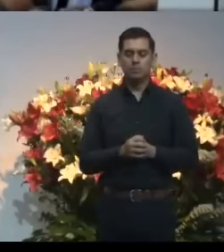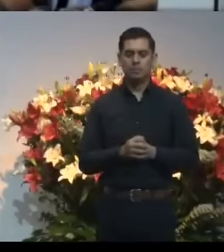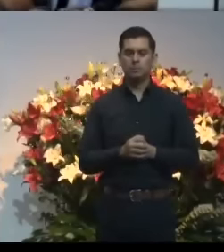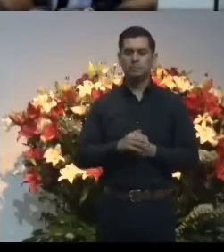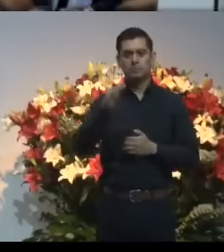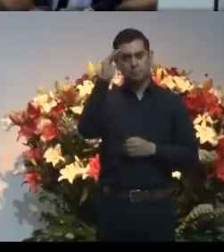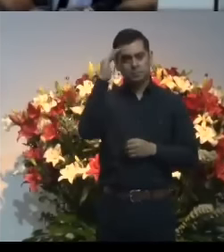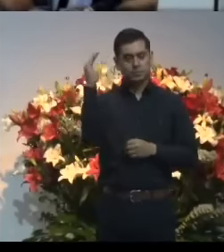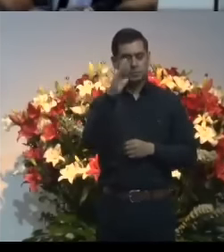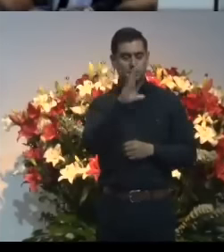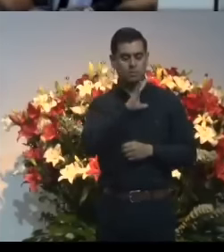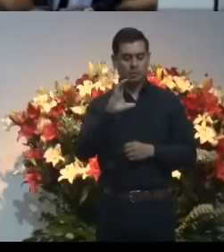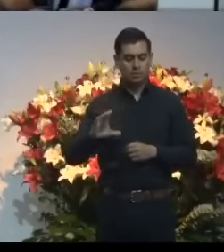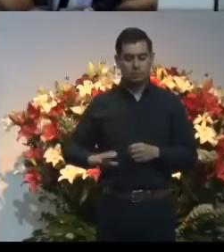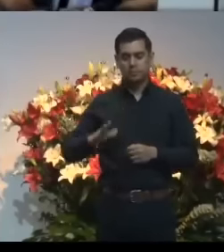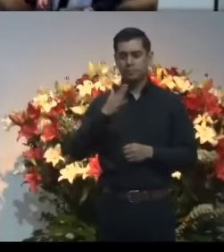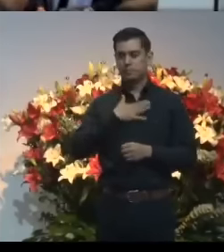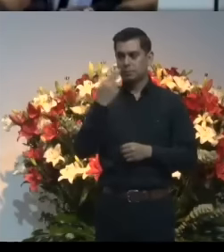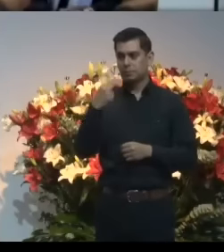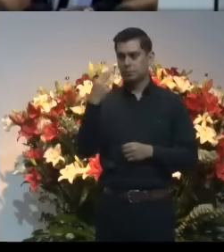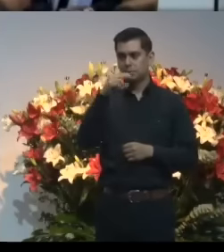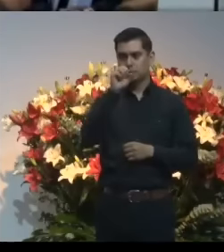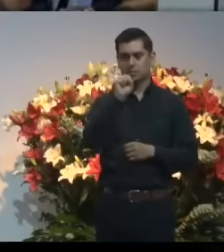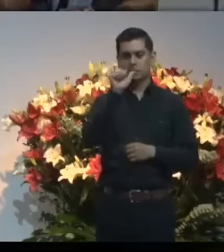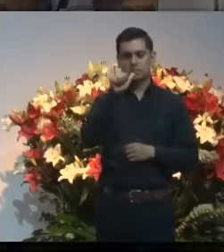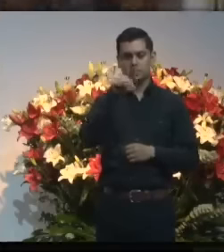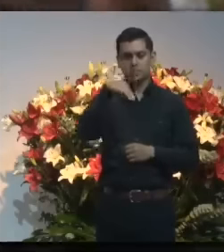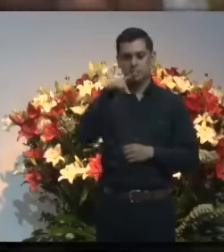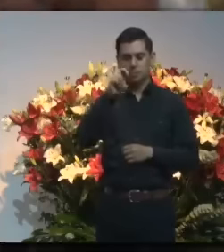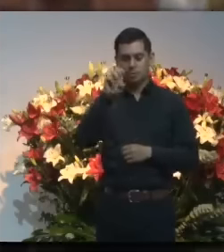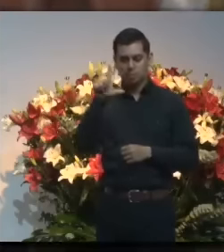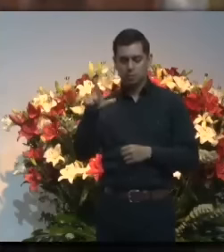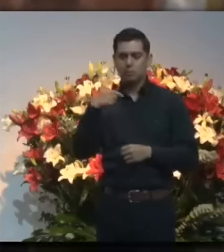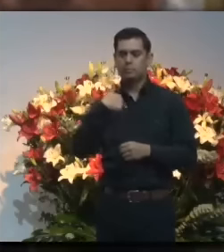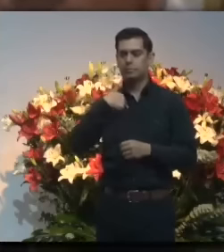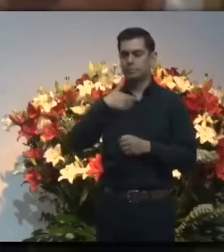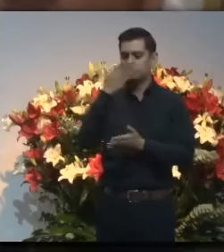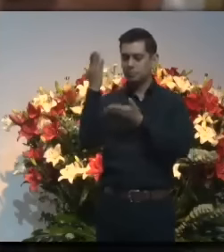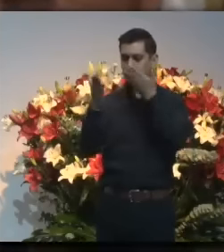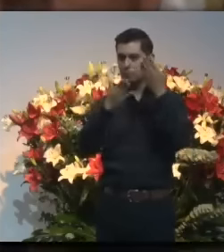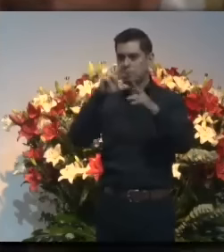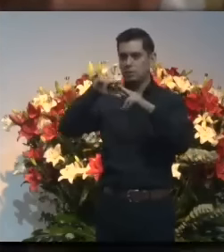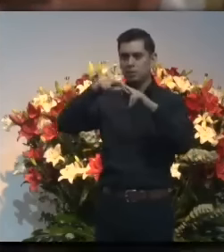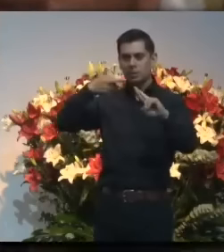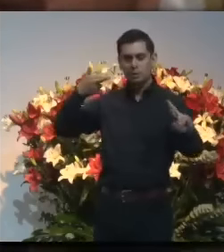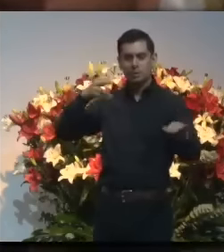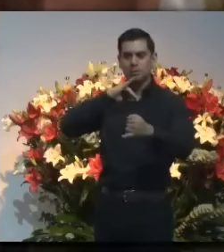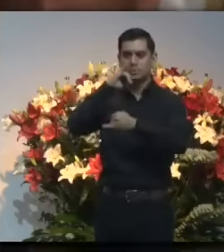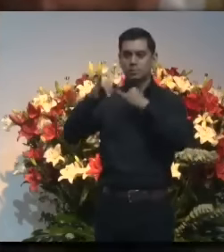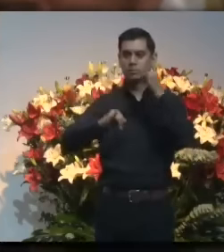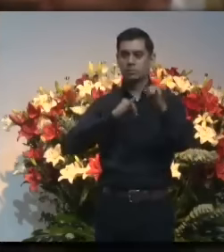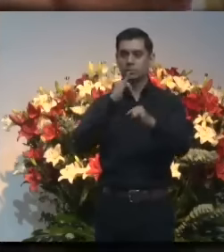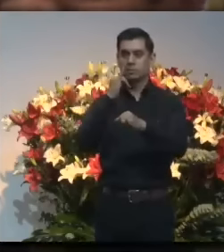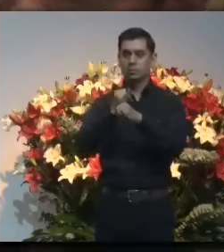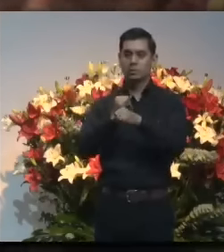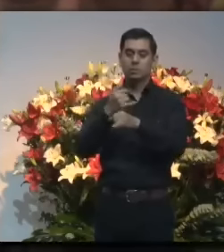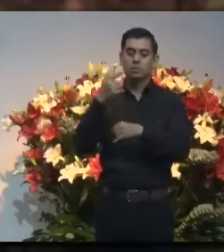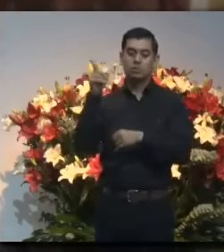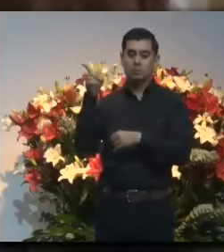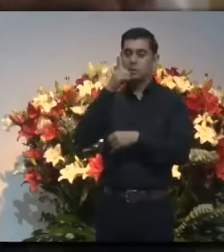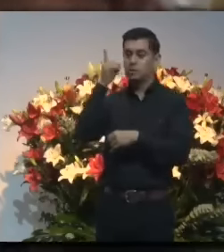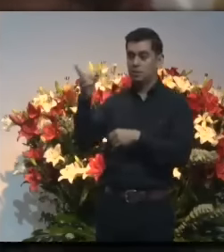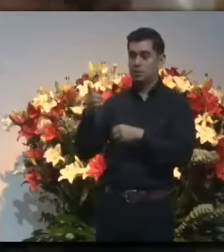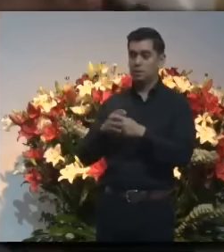Hola, candidata. Muy buenos días. Mi nombre es Samuel Béjar, estudiante de Relaciones Internacionales. Usted mencionó, y cito, si